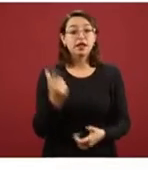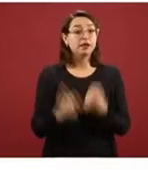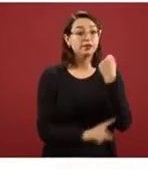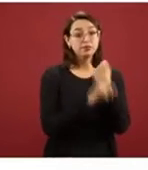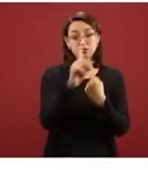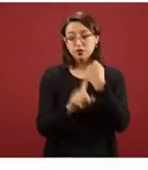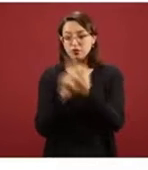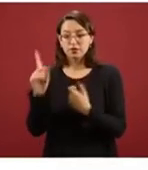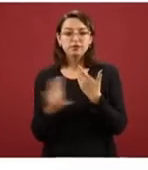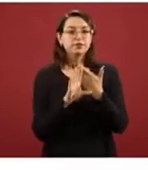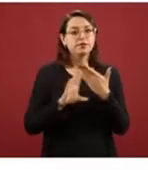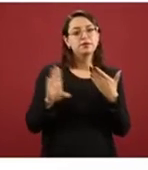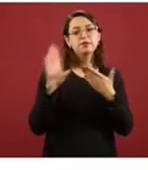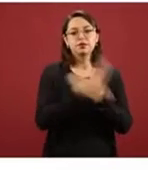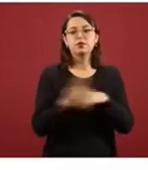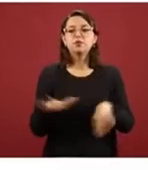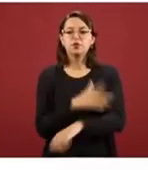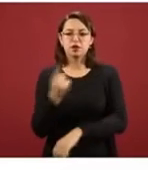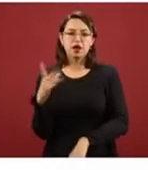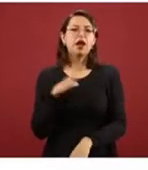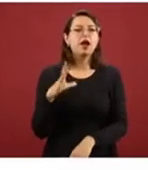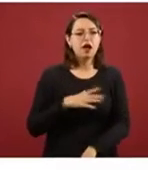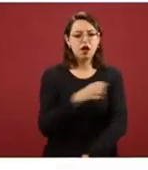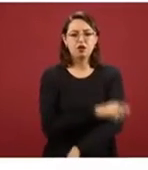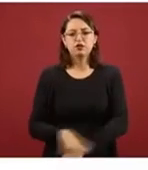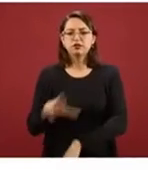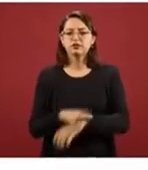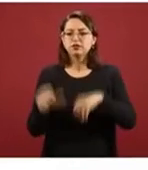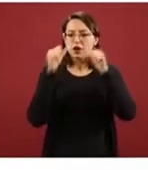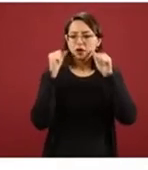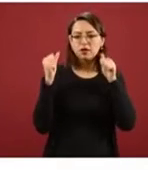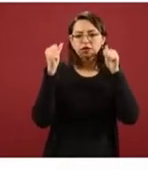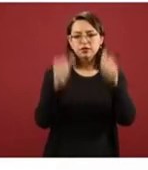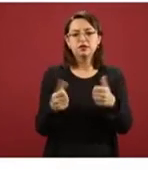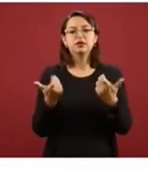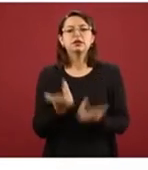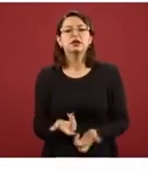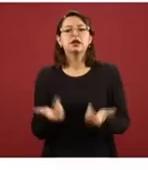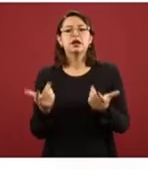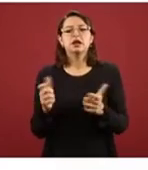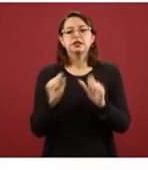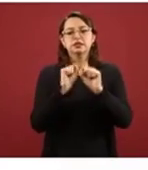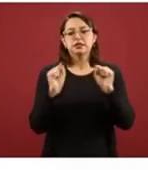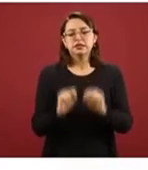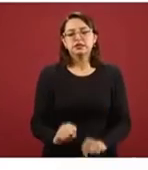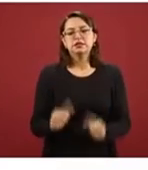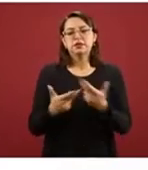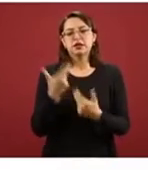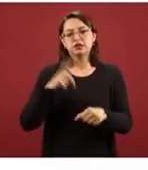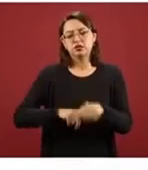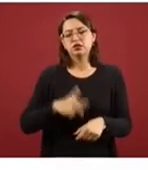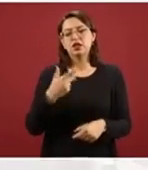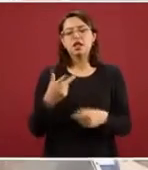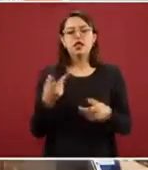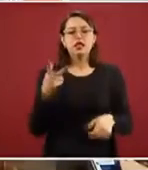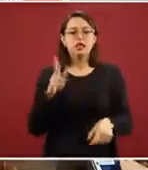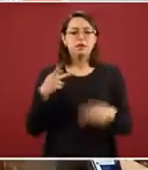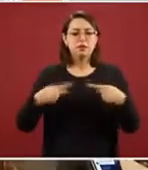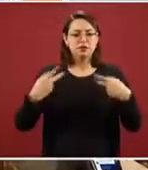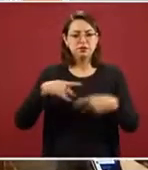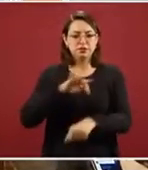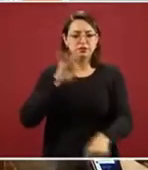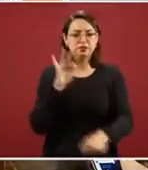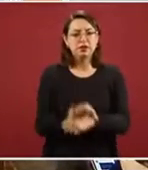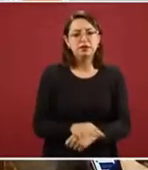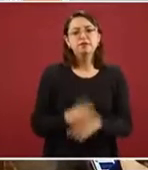una buena coordinación, de una buena atención de los integrantes del Sistema Nacional de Protección Civil para evitar un